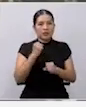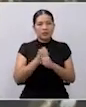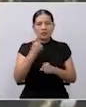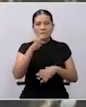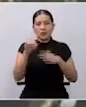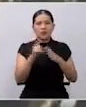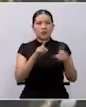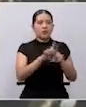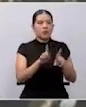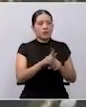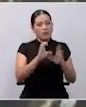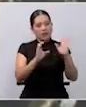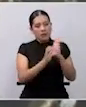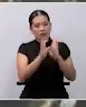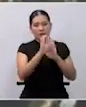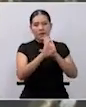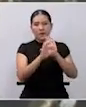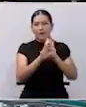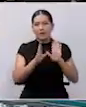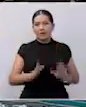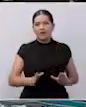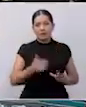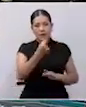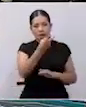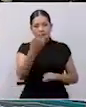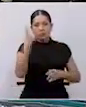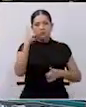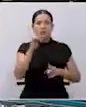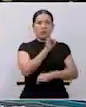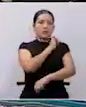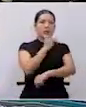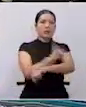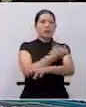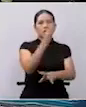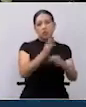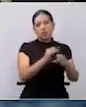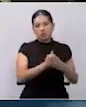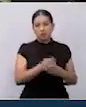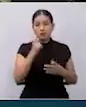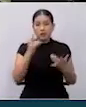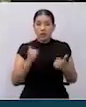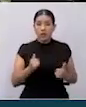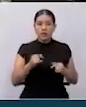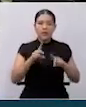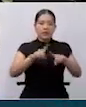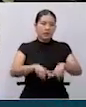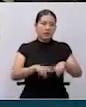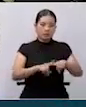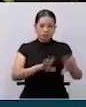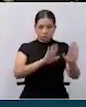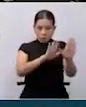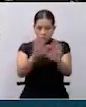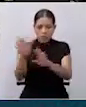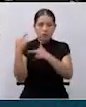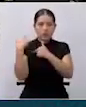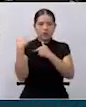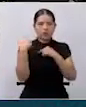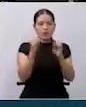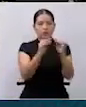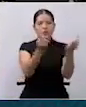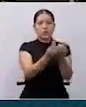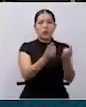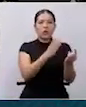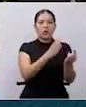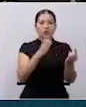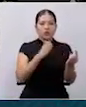de candidatos a magistrados. Es mucho depende de las comisiones mixtas que están trabajando. Hemos dicho nosotros,